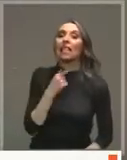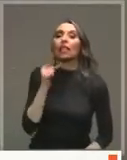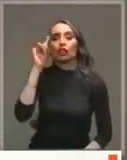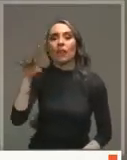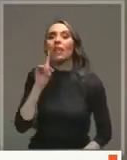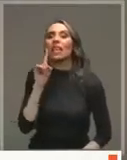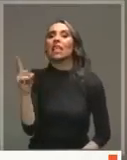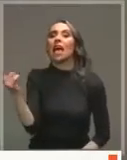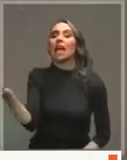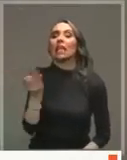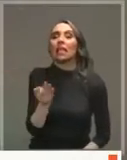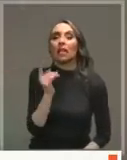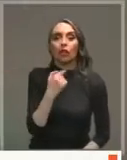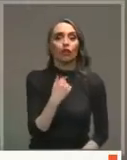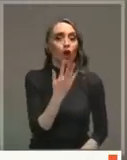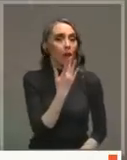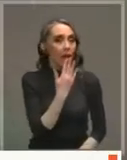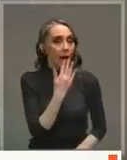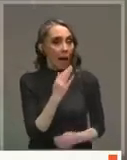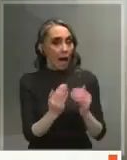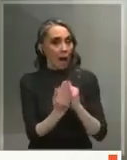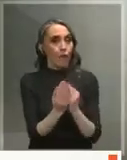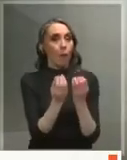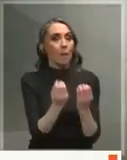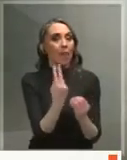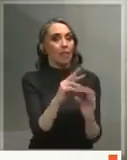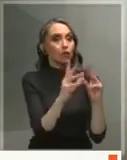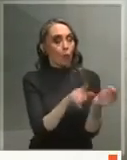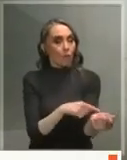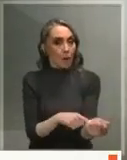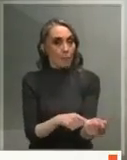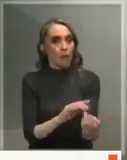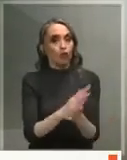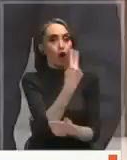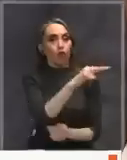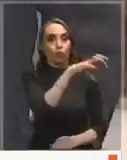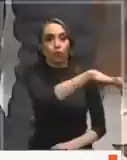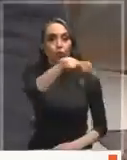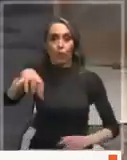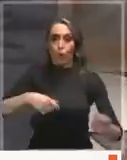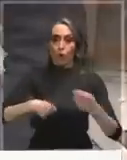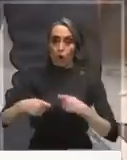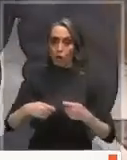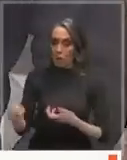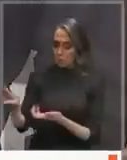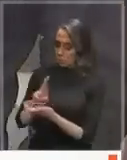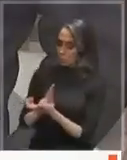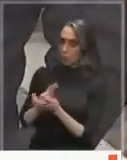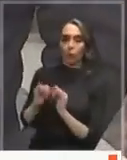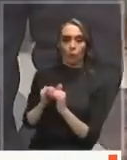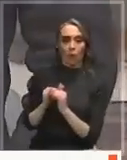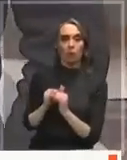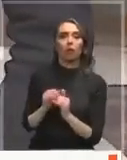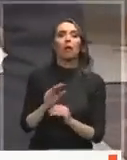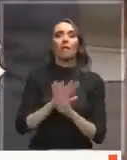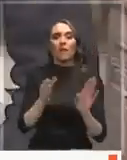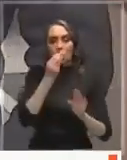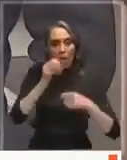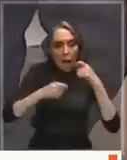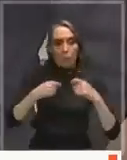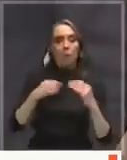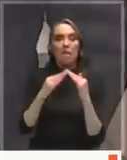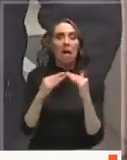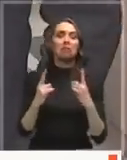eres primero. Primero le hablo solo por el bien de su familia y de todos sus locales. Después de almuerzo estaba descansando en mi